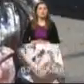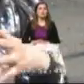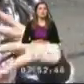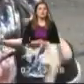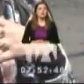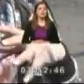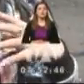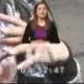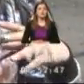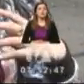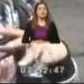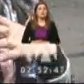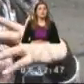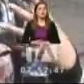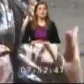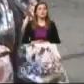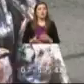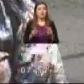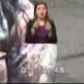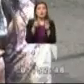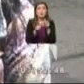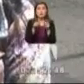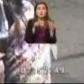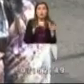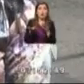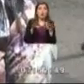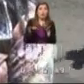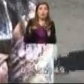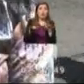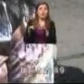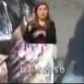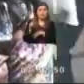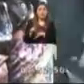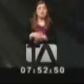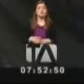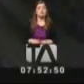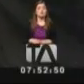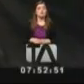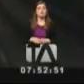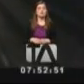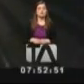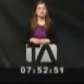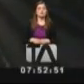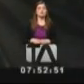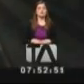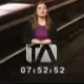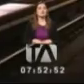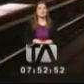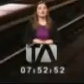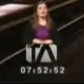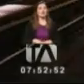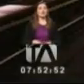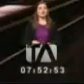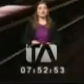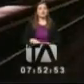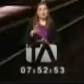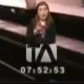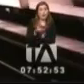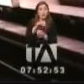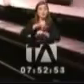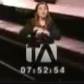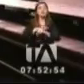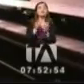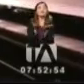habría mucha afluencia de gente, entonces sí es necesario. Precisamente donde sí se contempla la instalación de